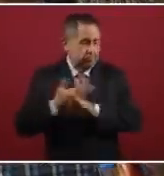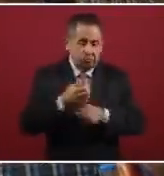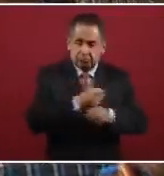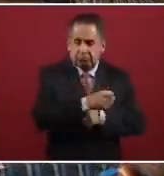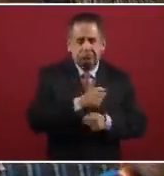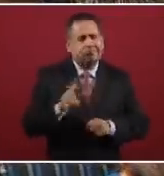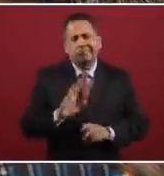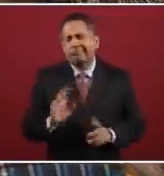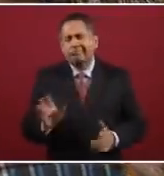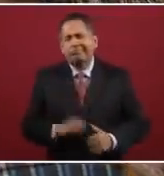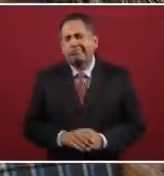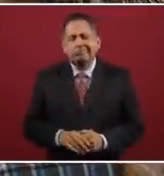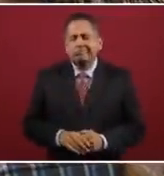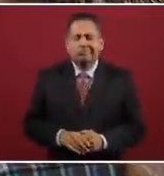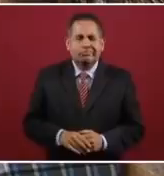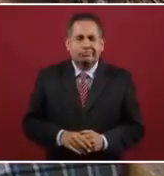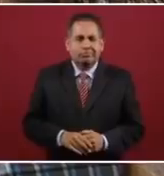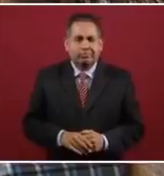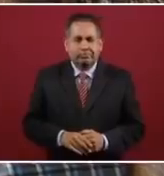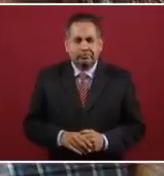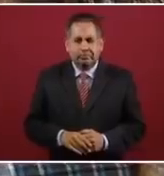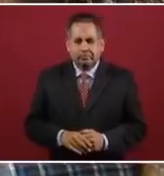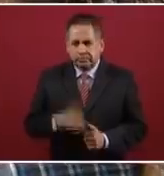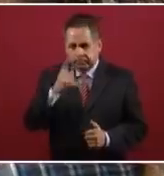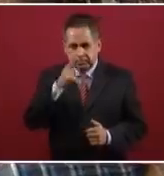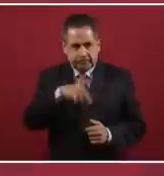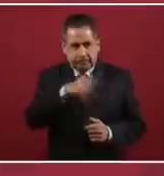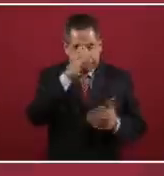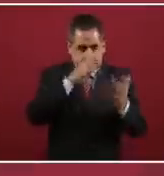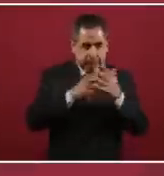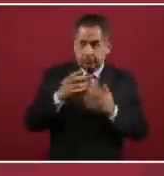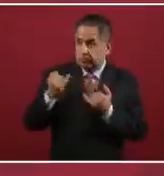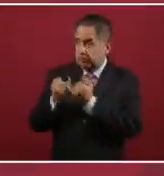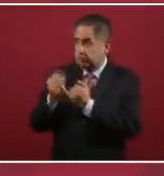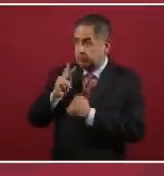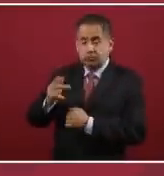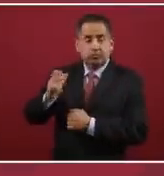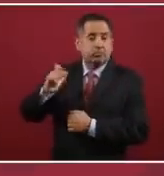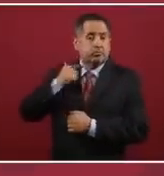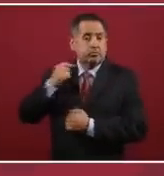o sea, que no se confundan, no somos iguales.